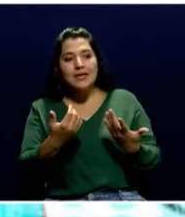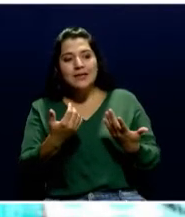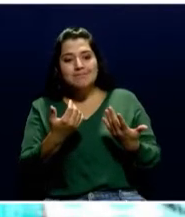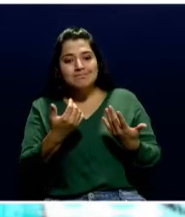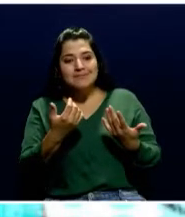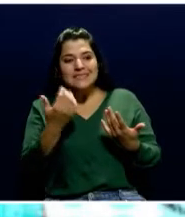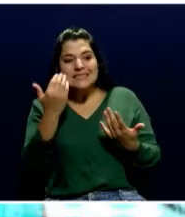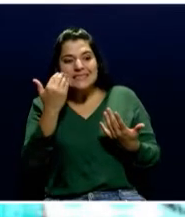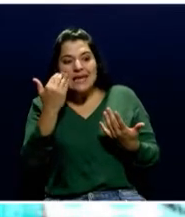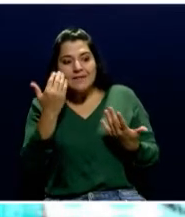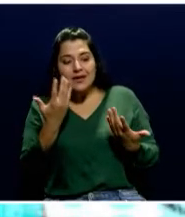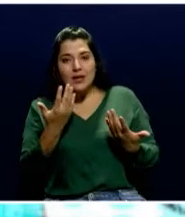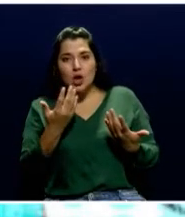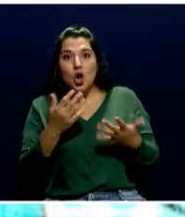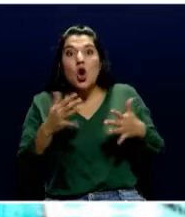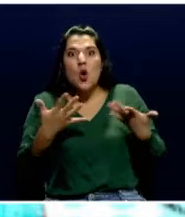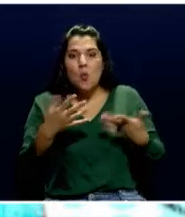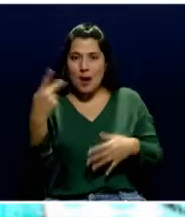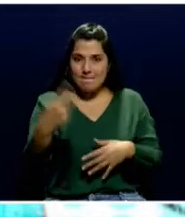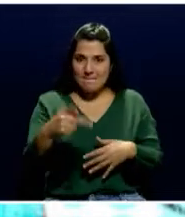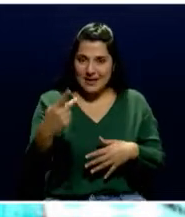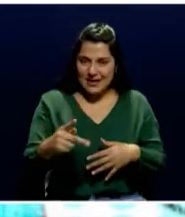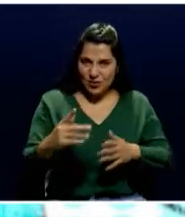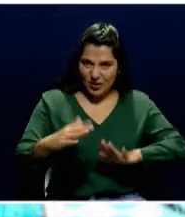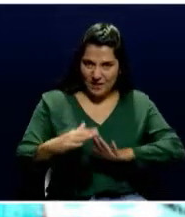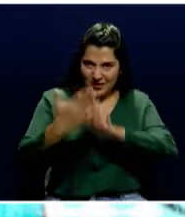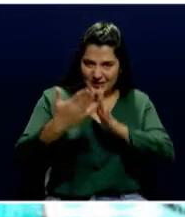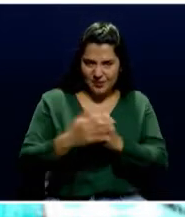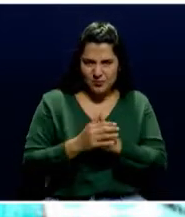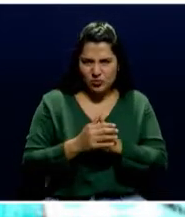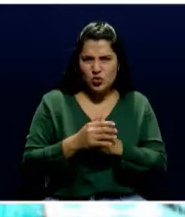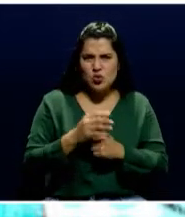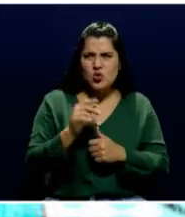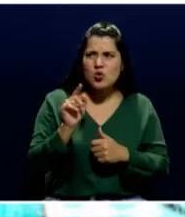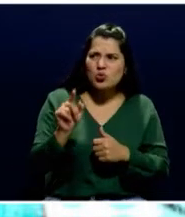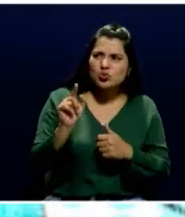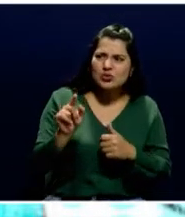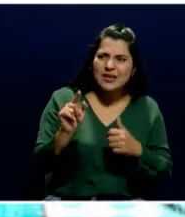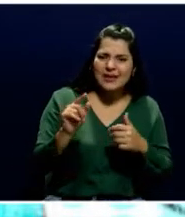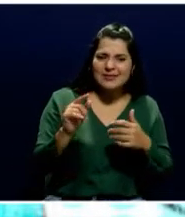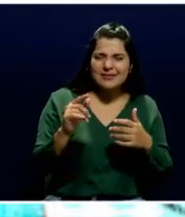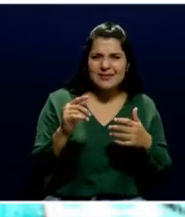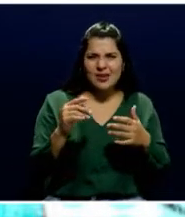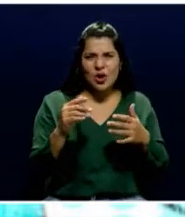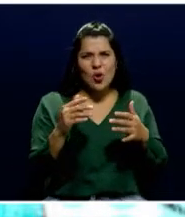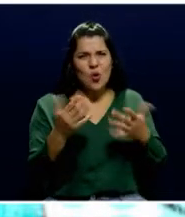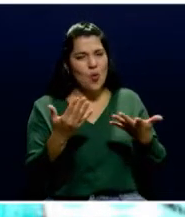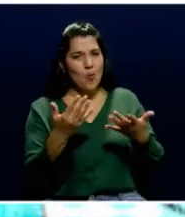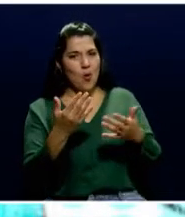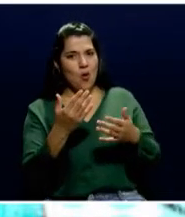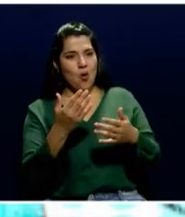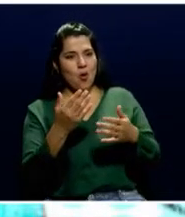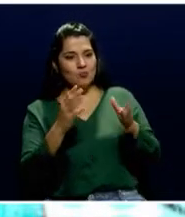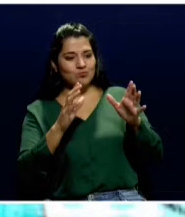¿Cómo caracterizaría usted el peligro que representa la epidemia de coronavirus?